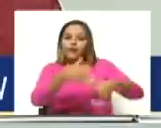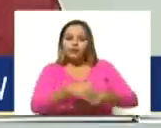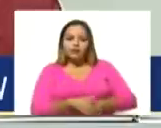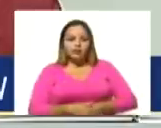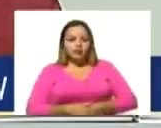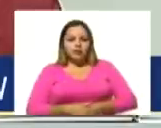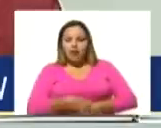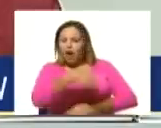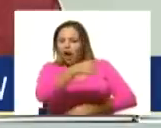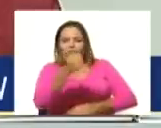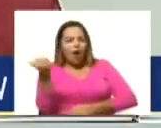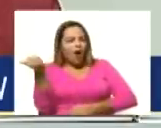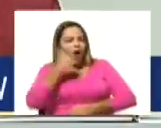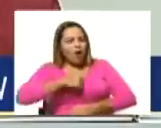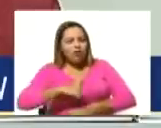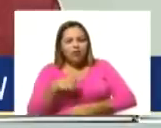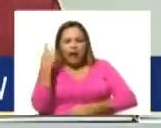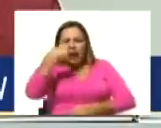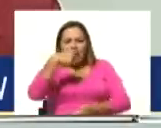Miserable.